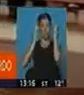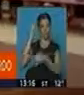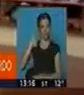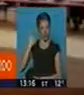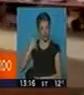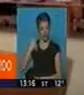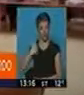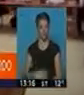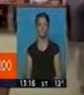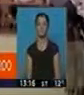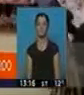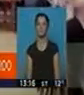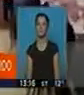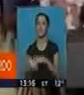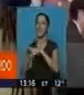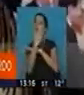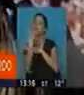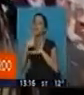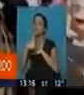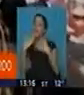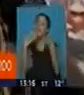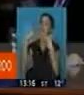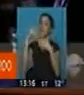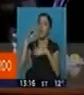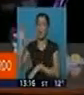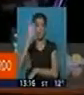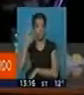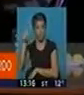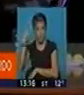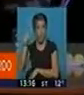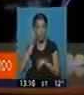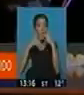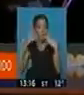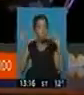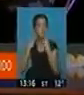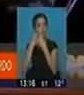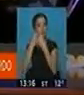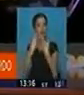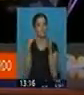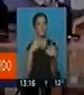a las puertas de un intercambio de ofertas con la Unión Europea para establecer una zona de libre comercio, que